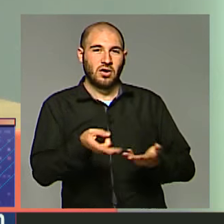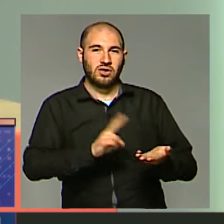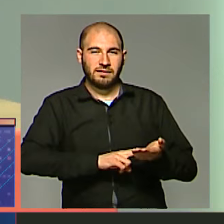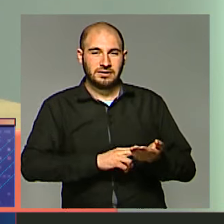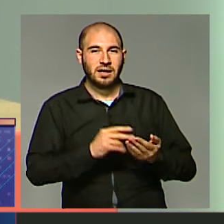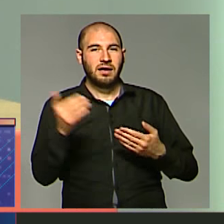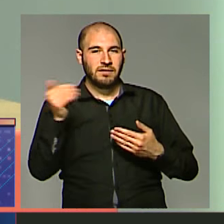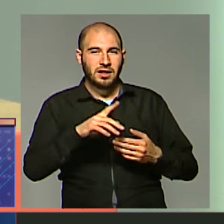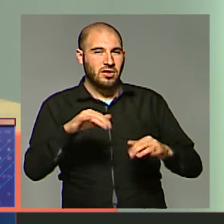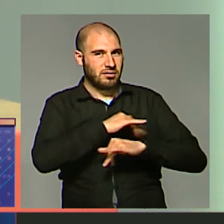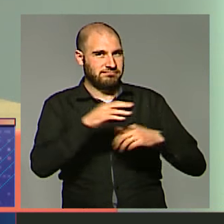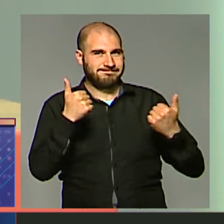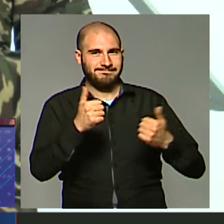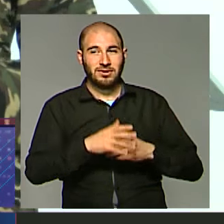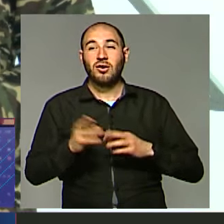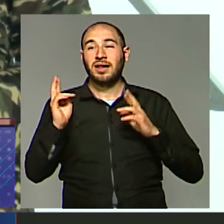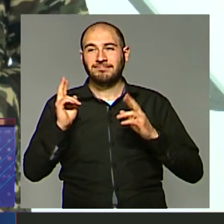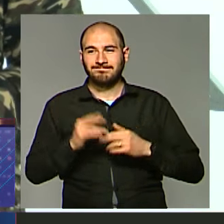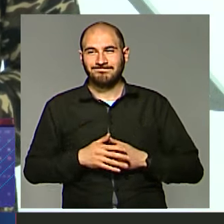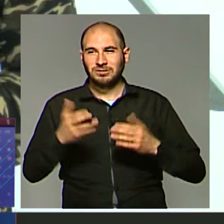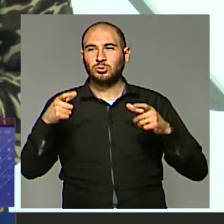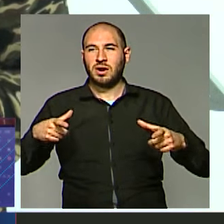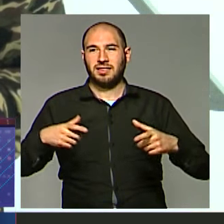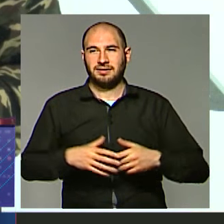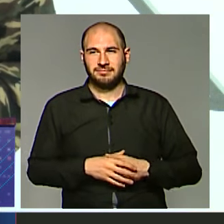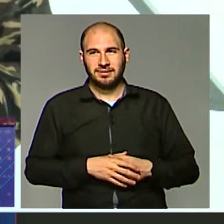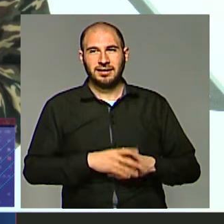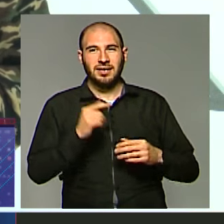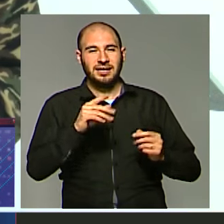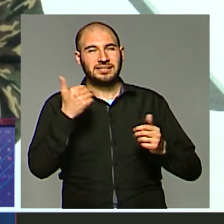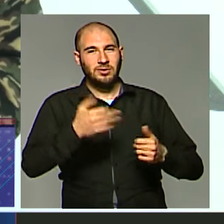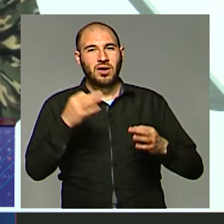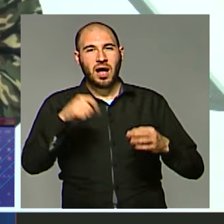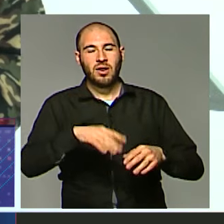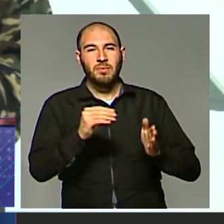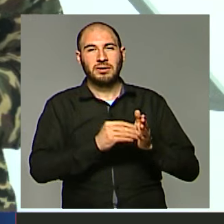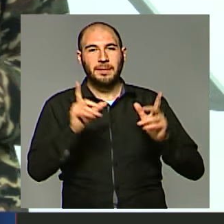y volver con buenas noticias. Bueno. Ojalá. Éxitos entonces. Así será seguramente. Ahora es el momento de las placas con la...